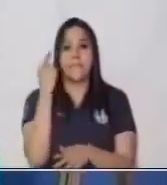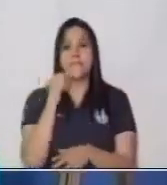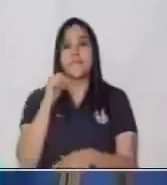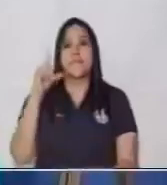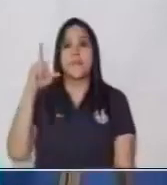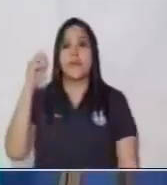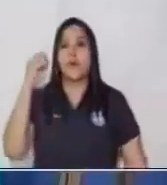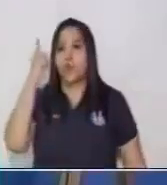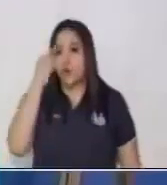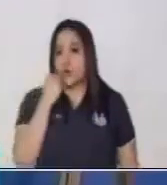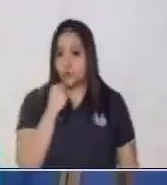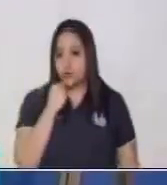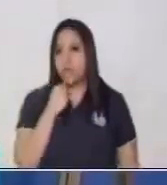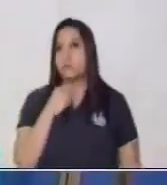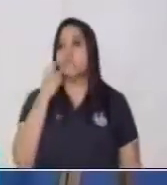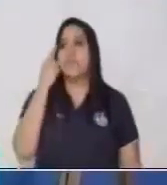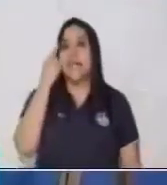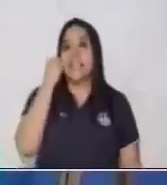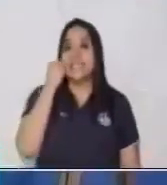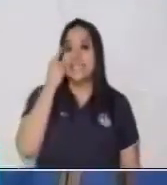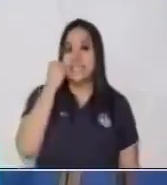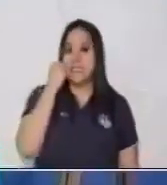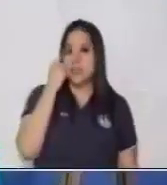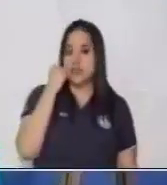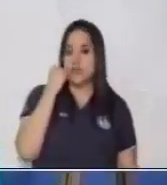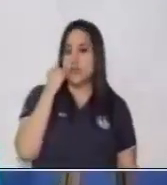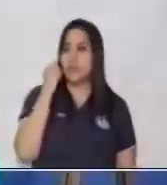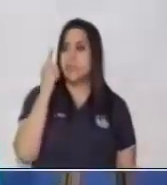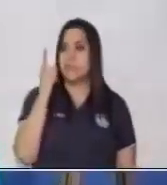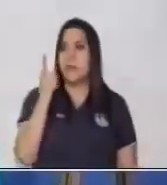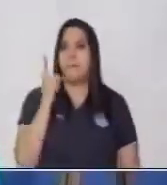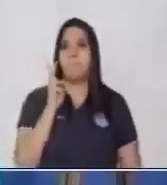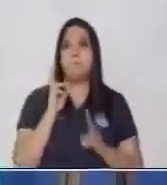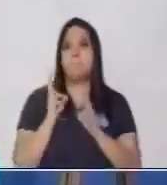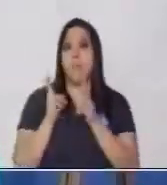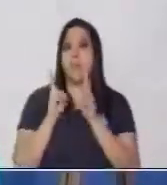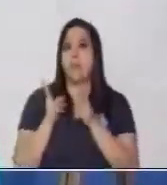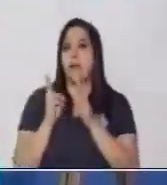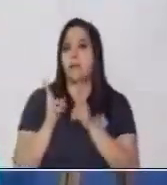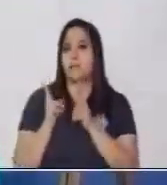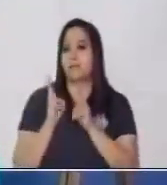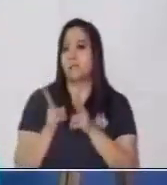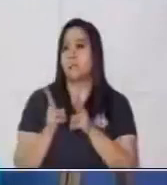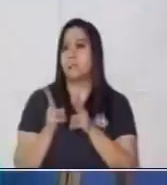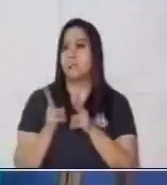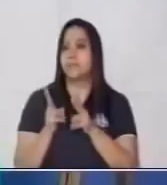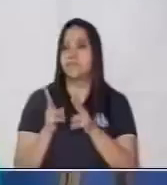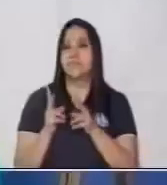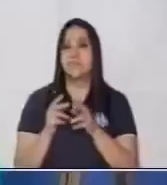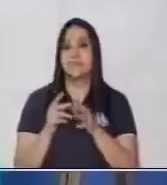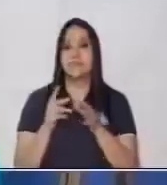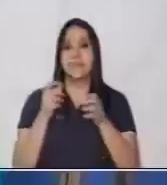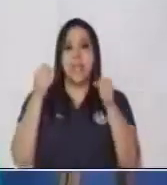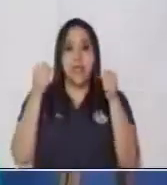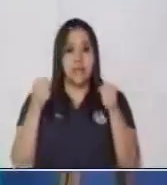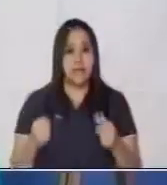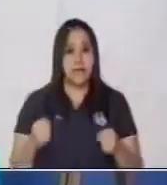platican, ¿okay? Los señores platican en la sala